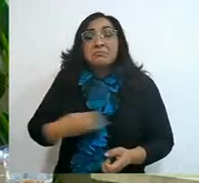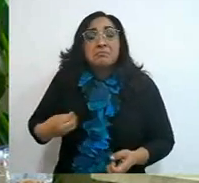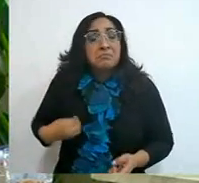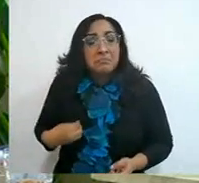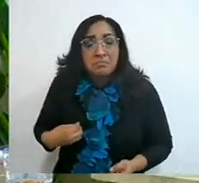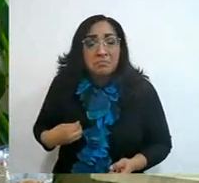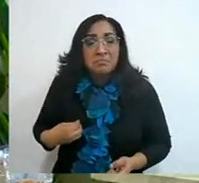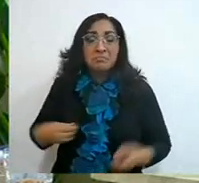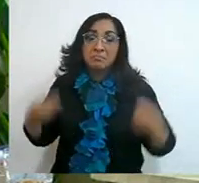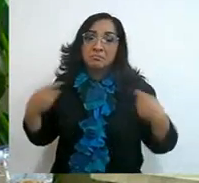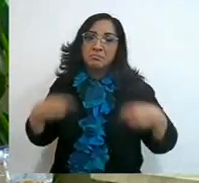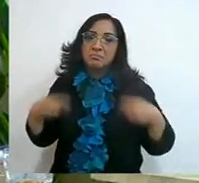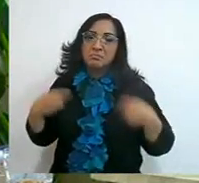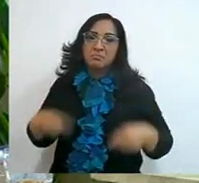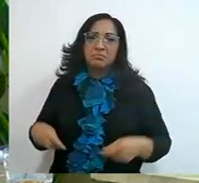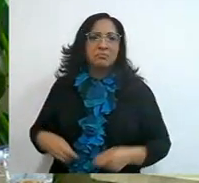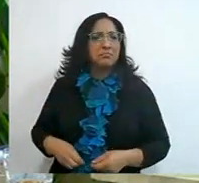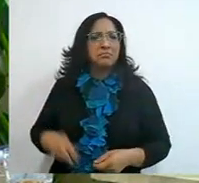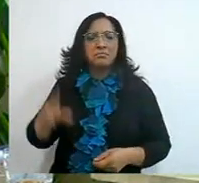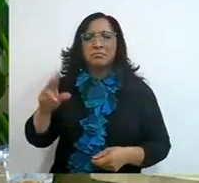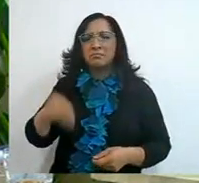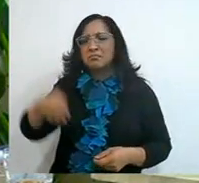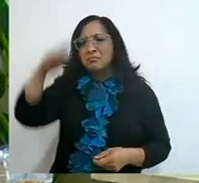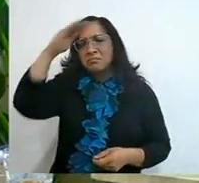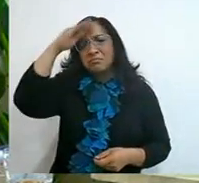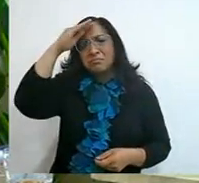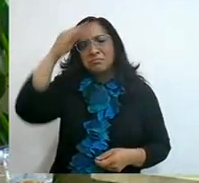cuando suelta las palabras.